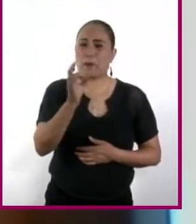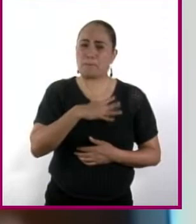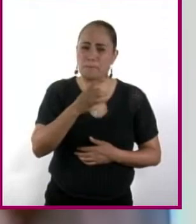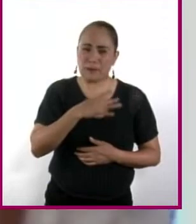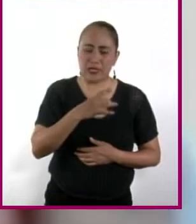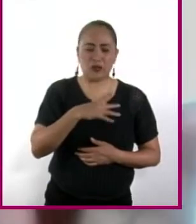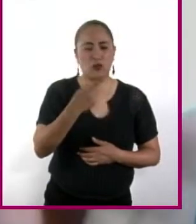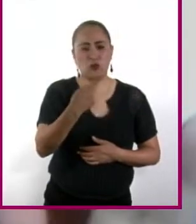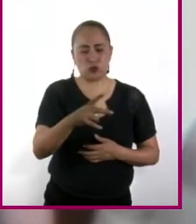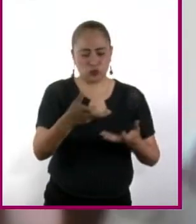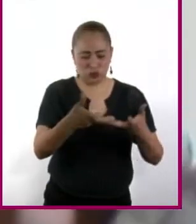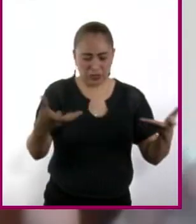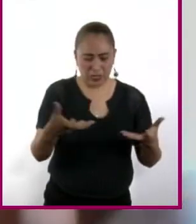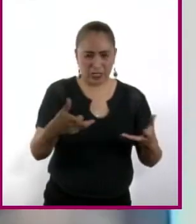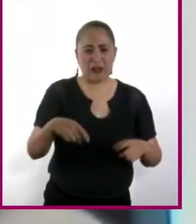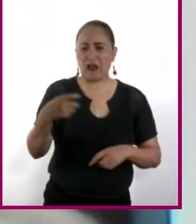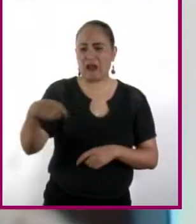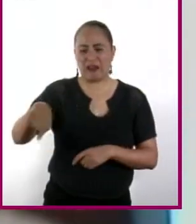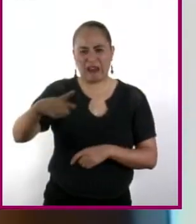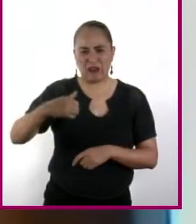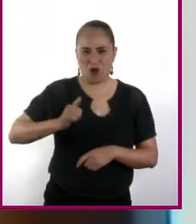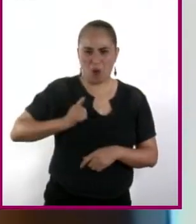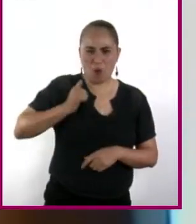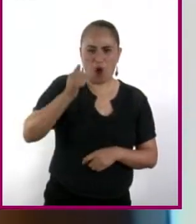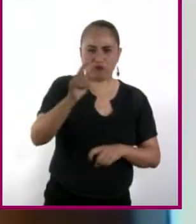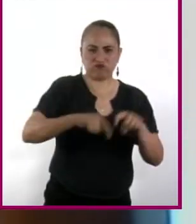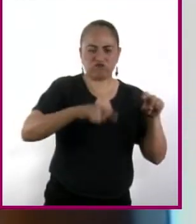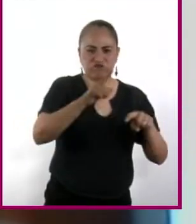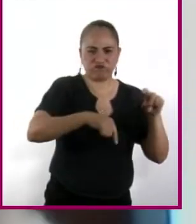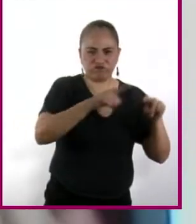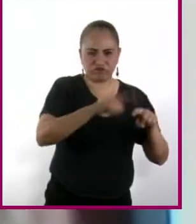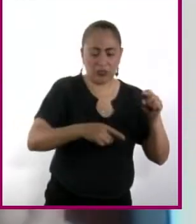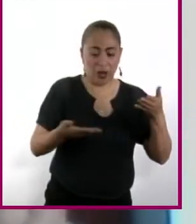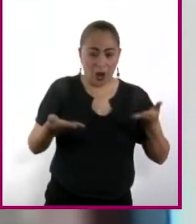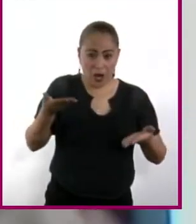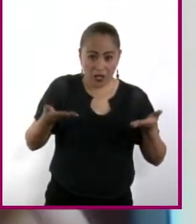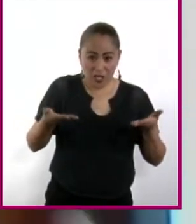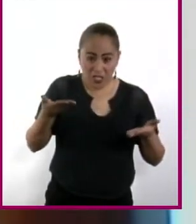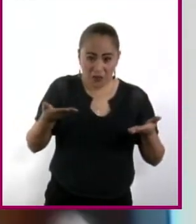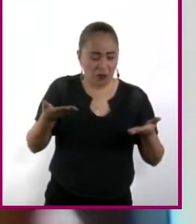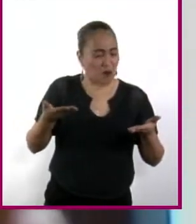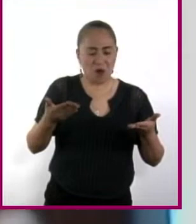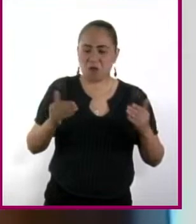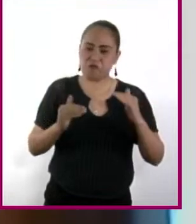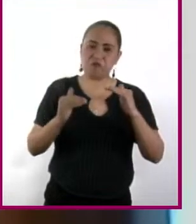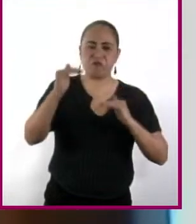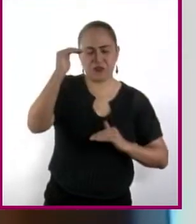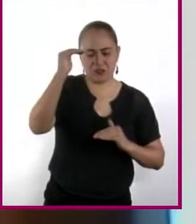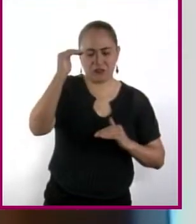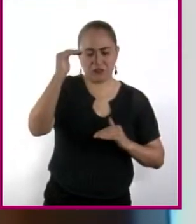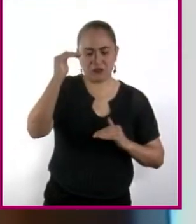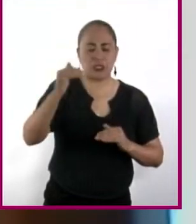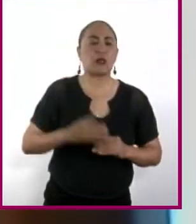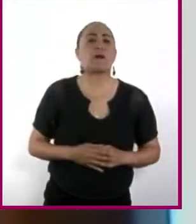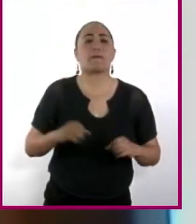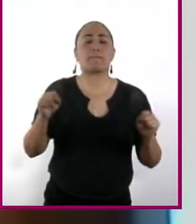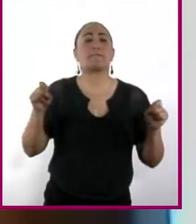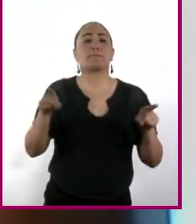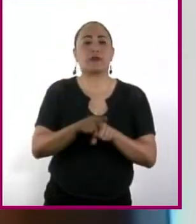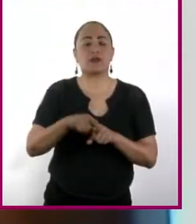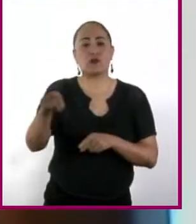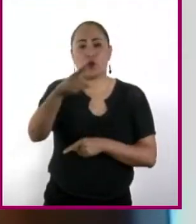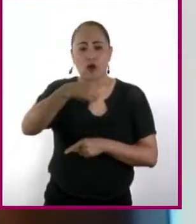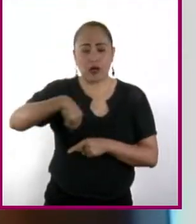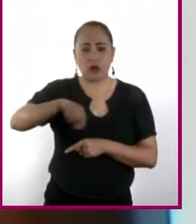de sus tierras. Entonces, ahí se rompe la subsistencia de estas personas, pero también la capacidad de poder